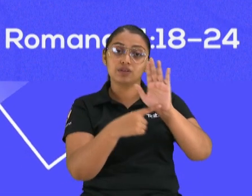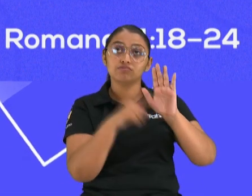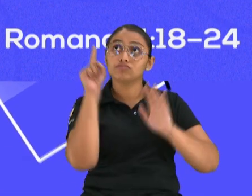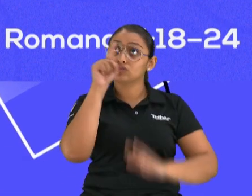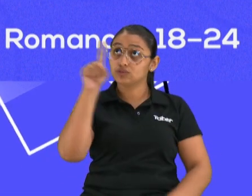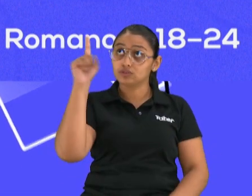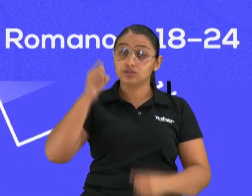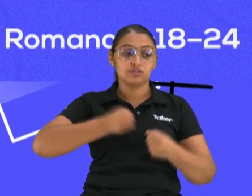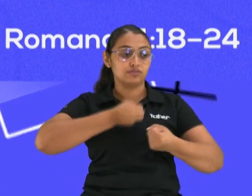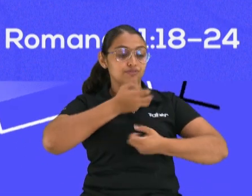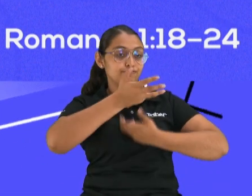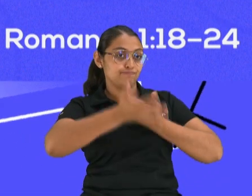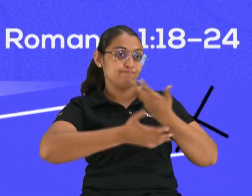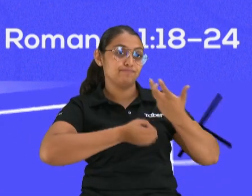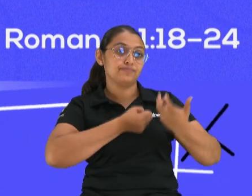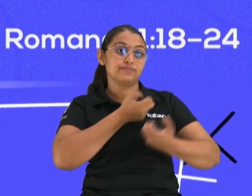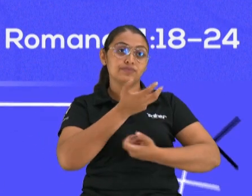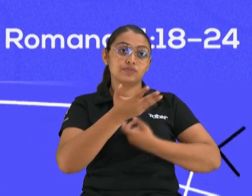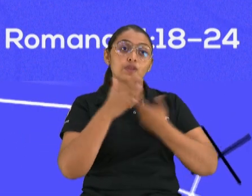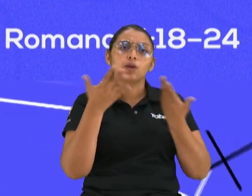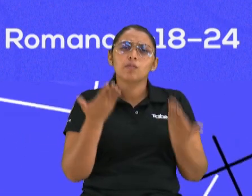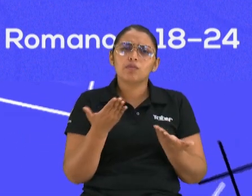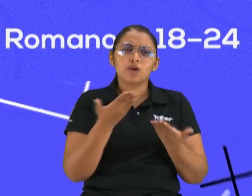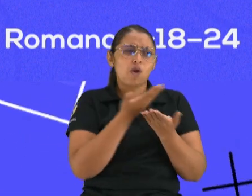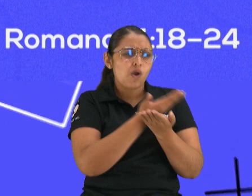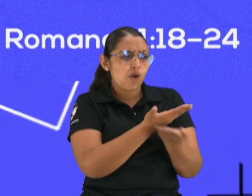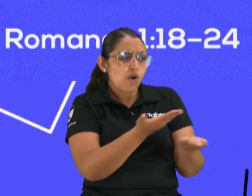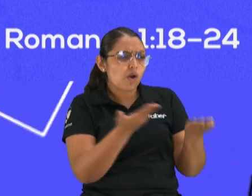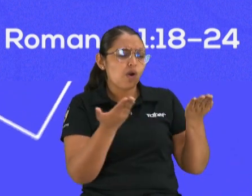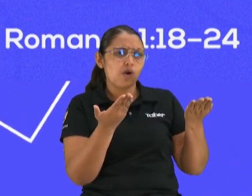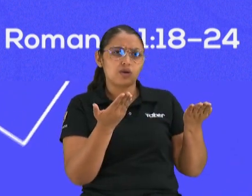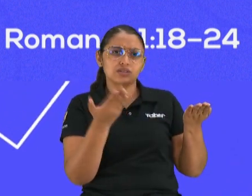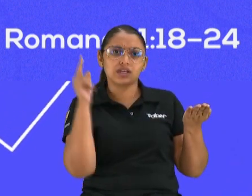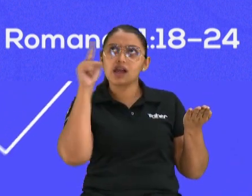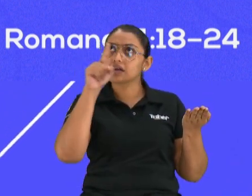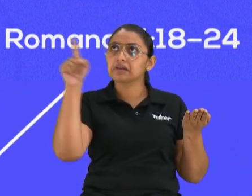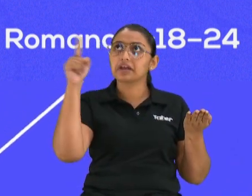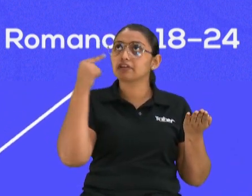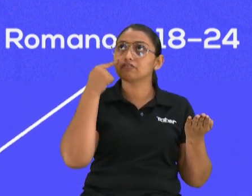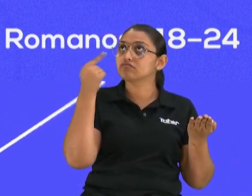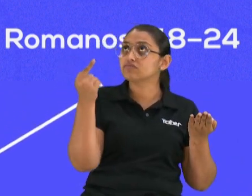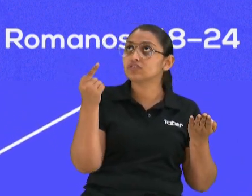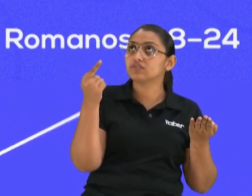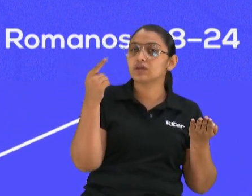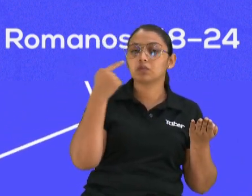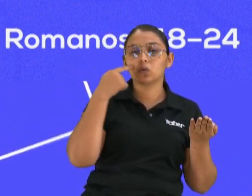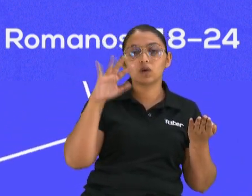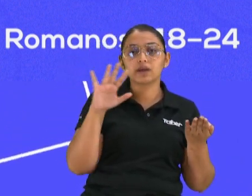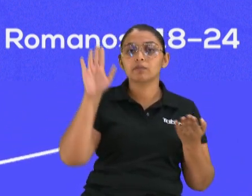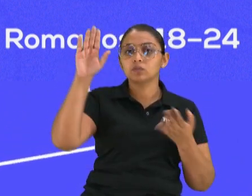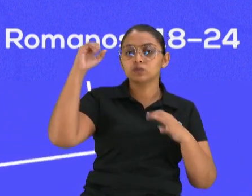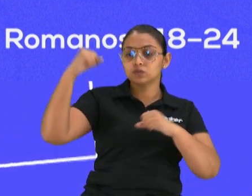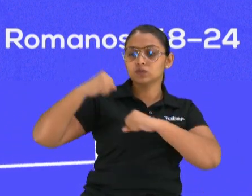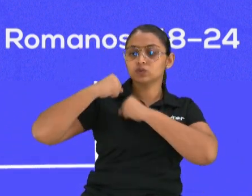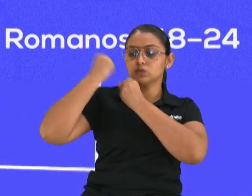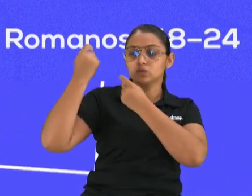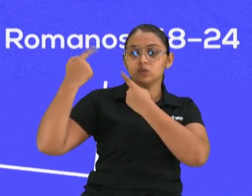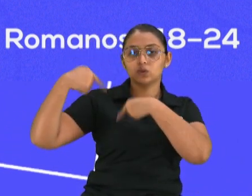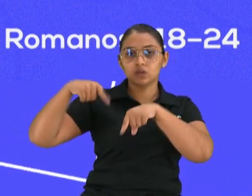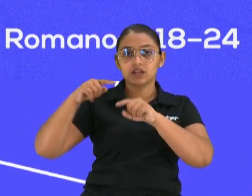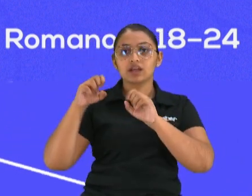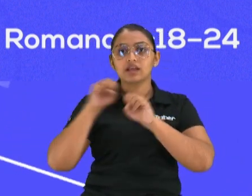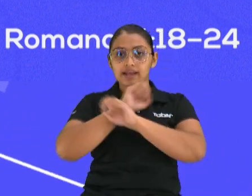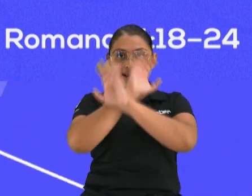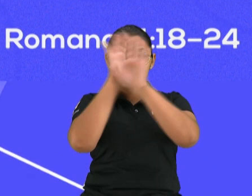manifestó porque las cosas invisibles de él su eterno poder y deidad se hacen claramente